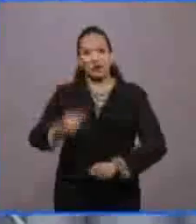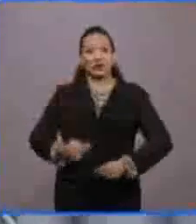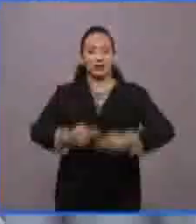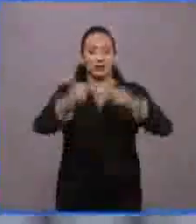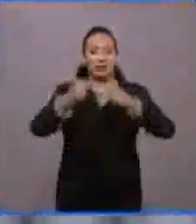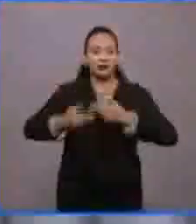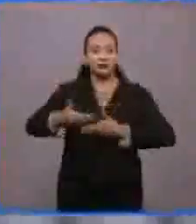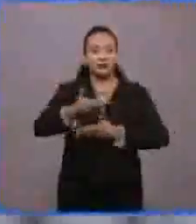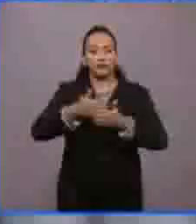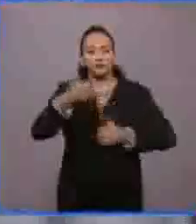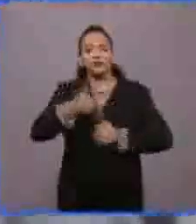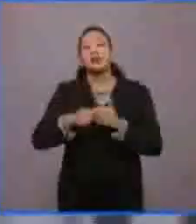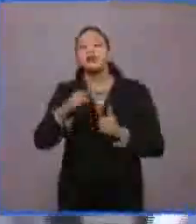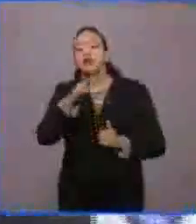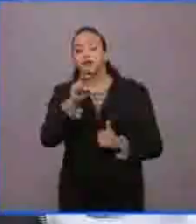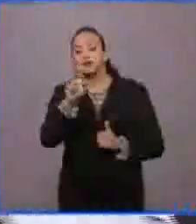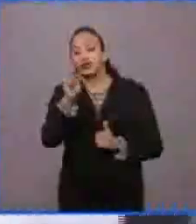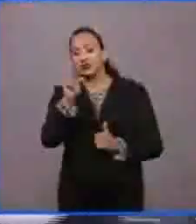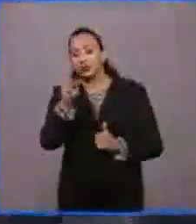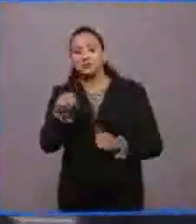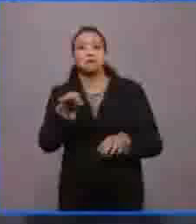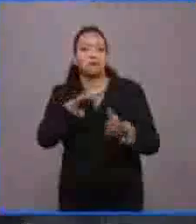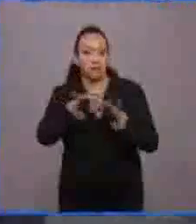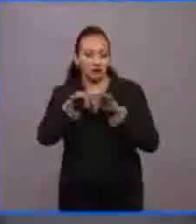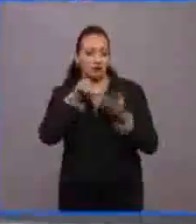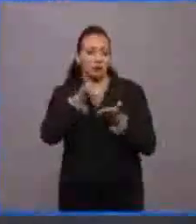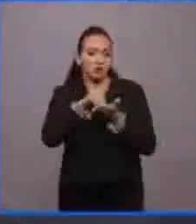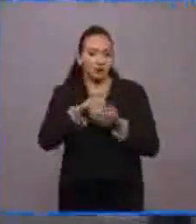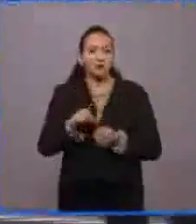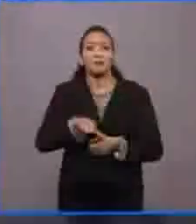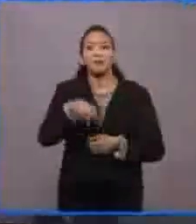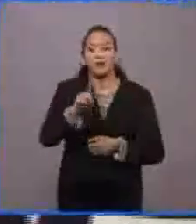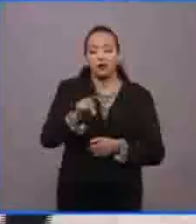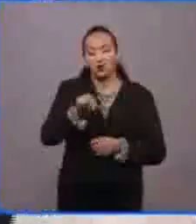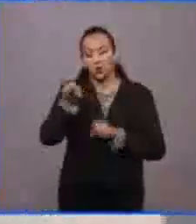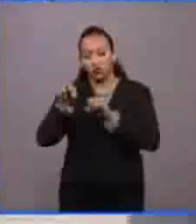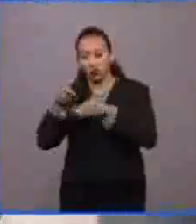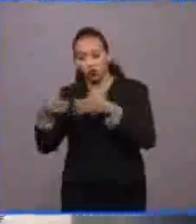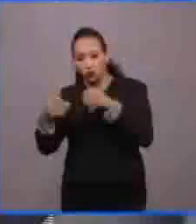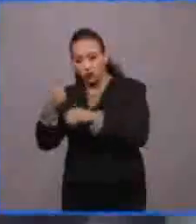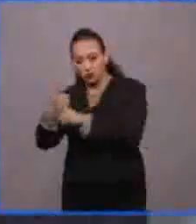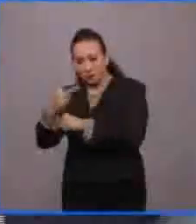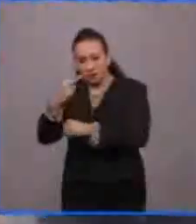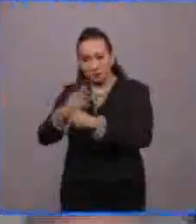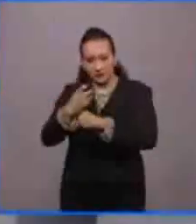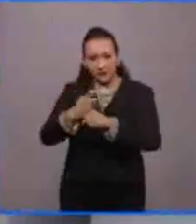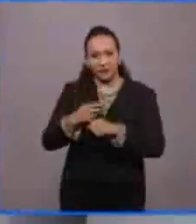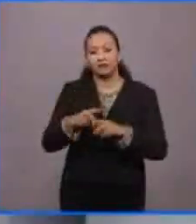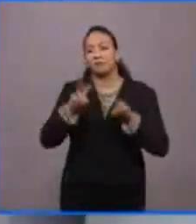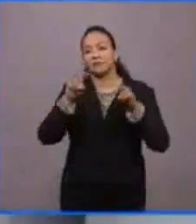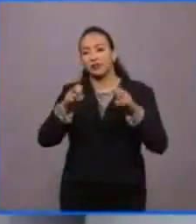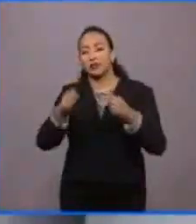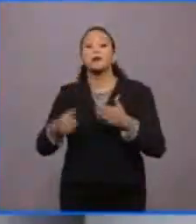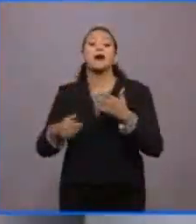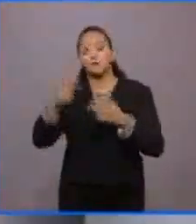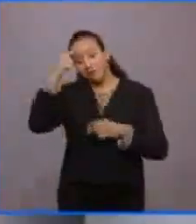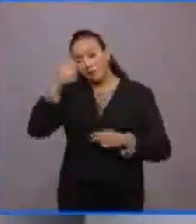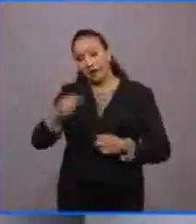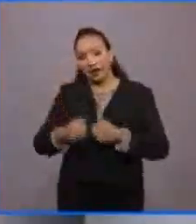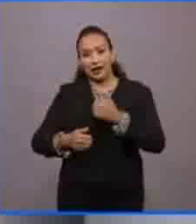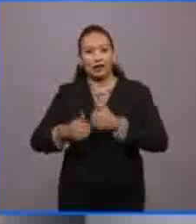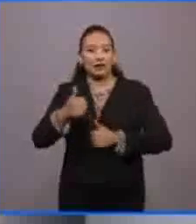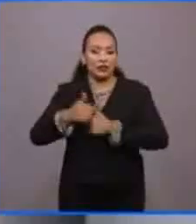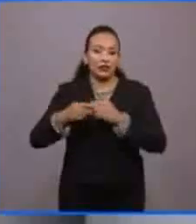de los cuales 280 se encuentran activos, mientras que los juzgados primero y segundo de distrito en materia de concursos